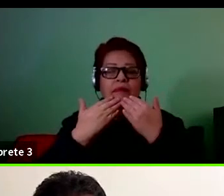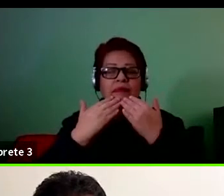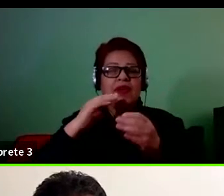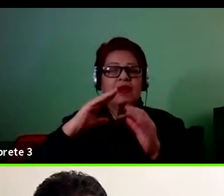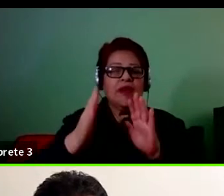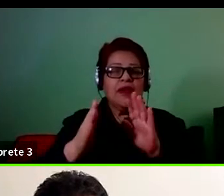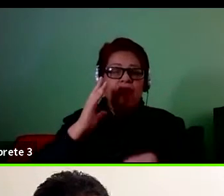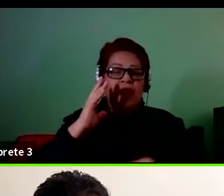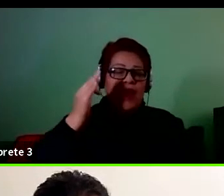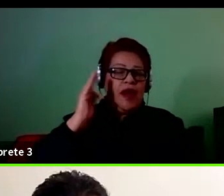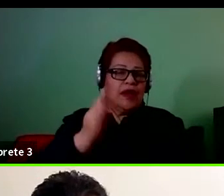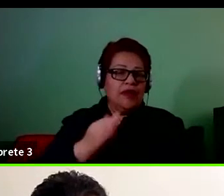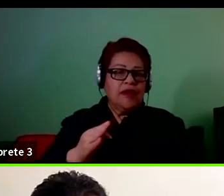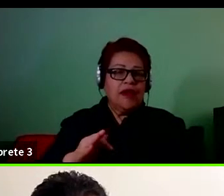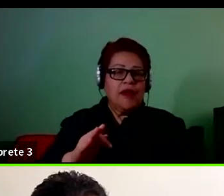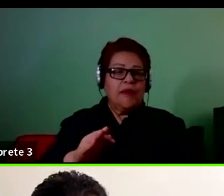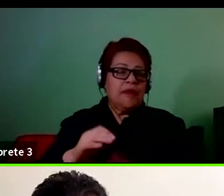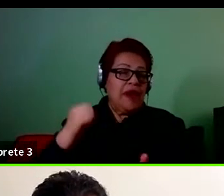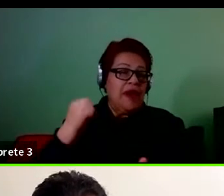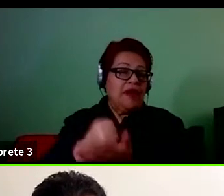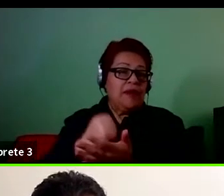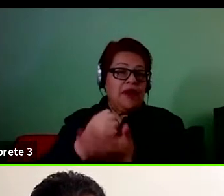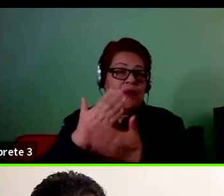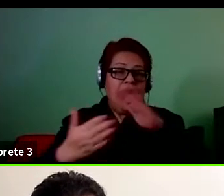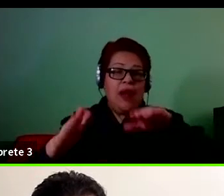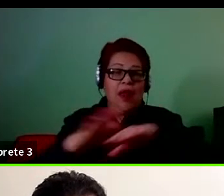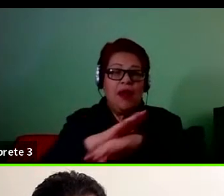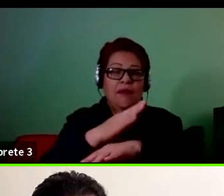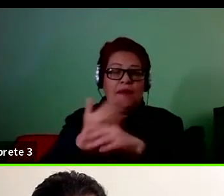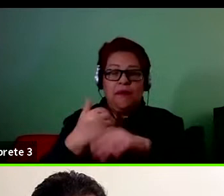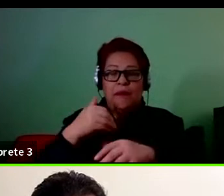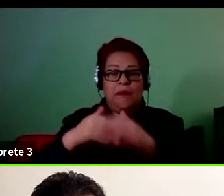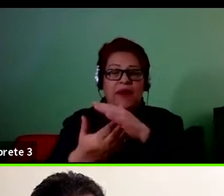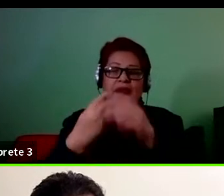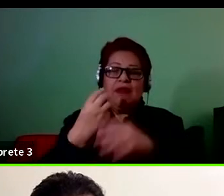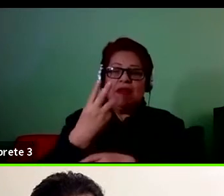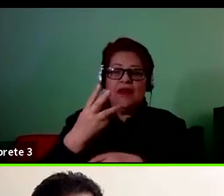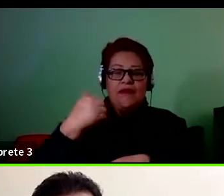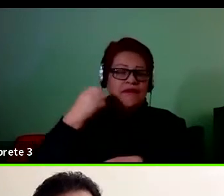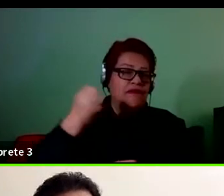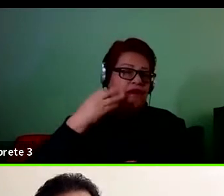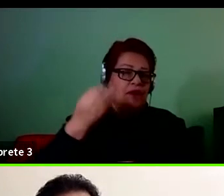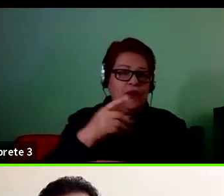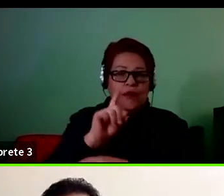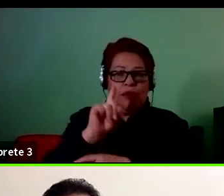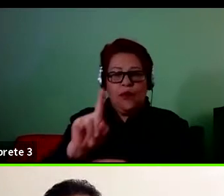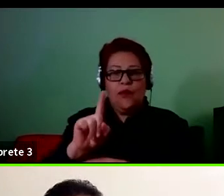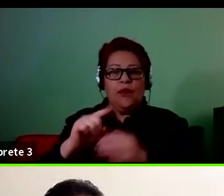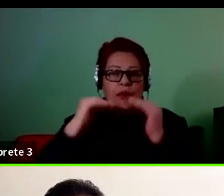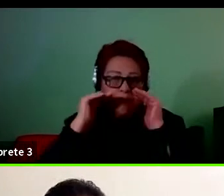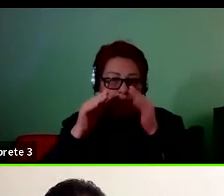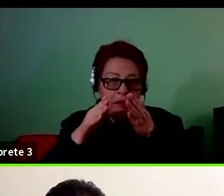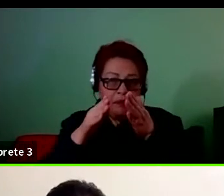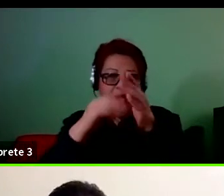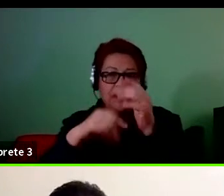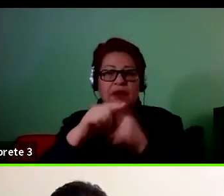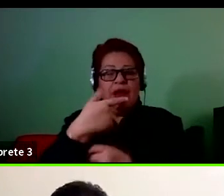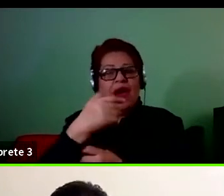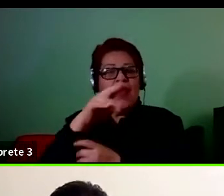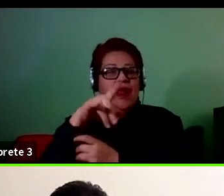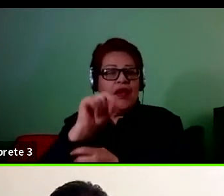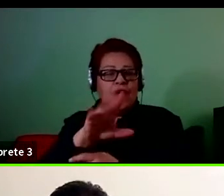modificación para ser incluida la mesa número 3 en el foro número 1, perspectiva de género en el espacio